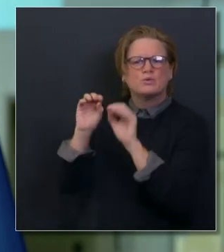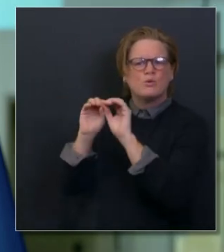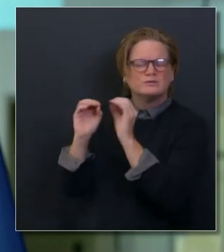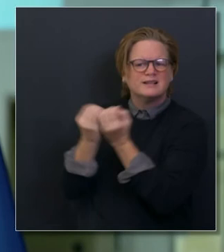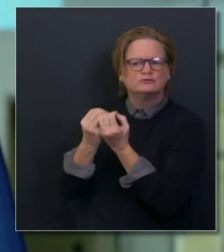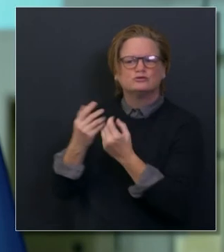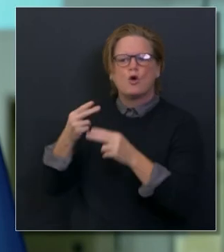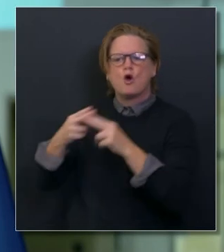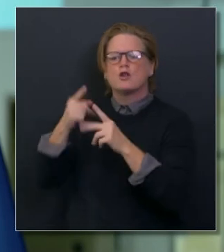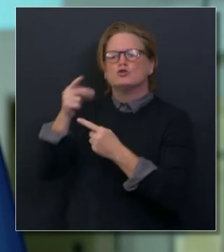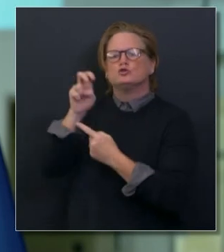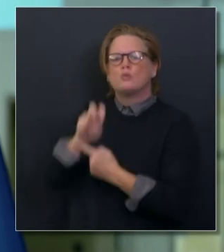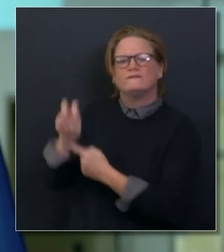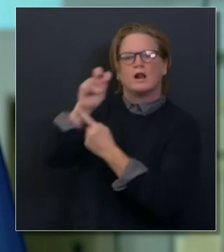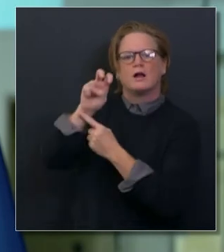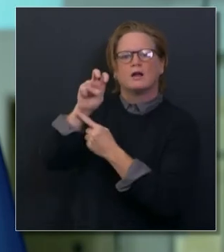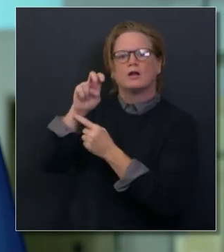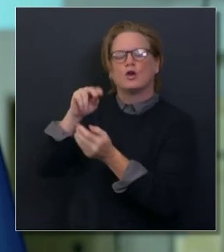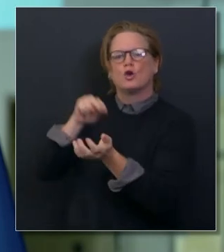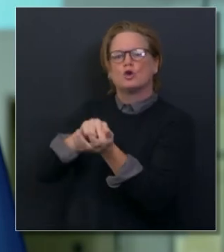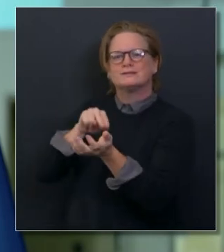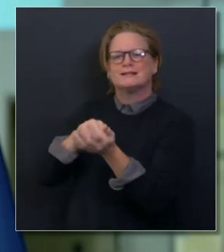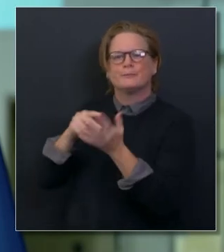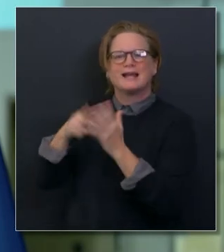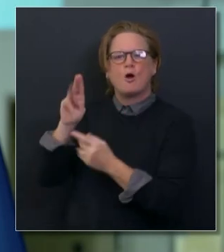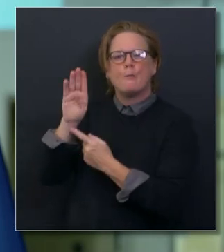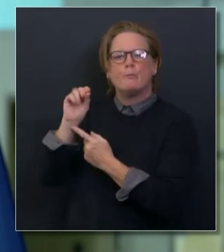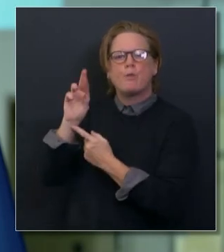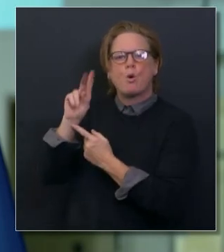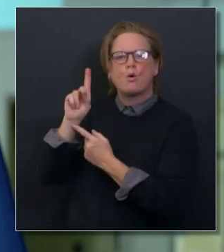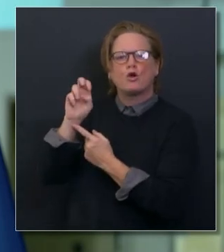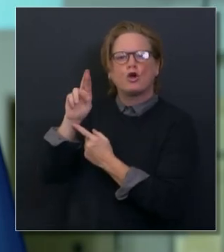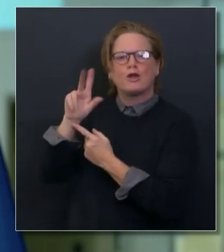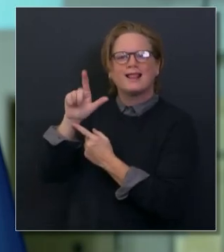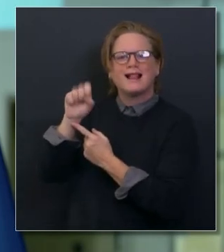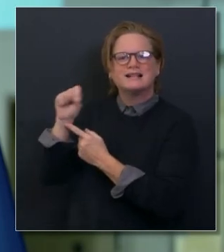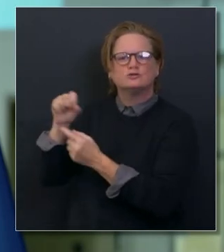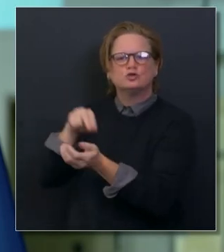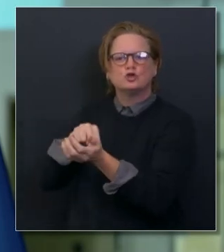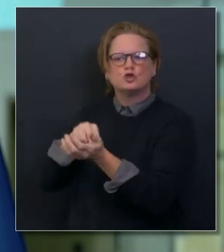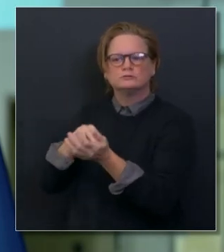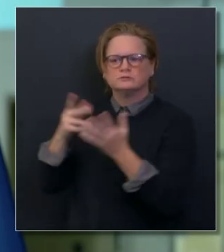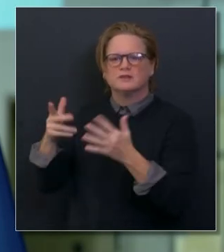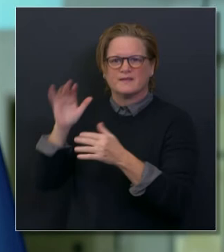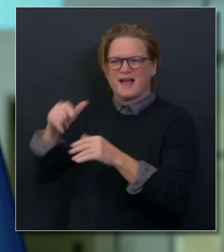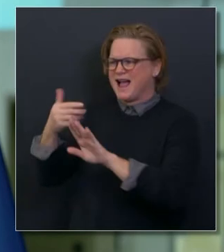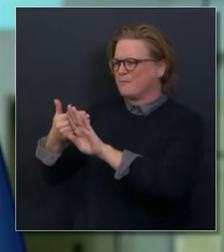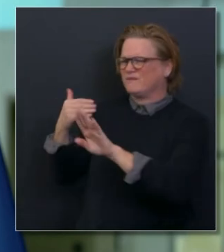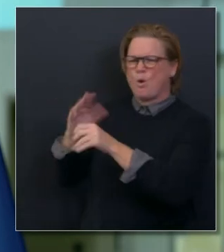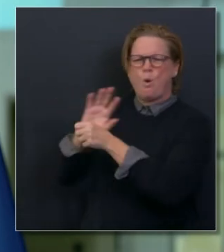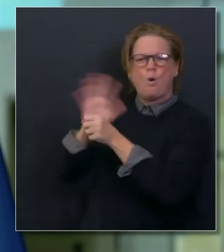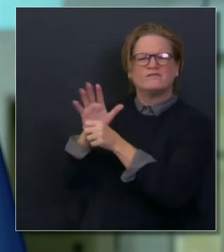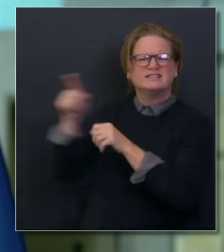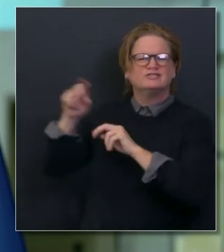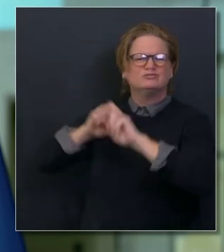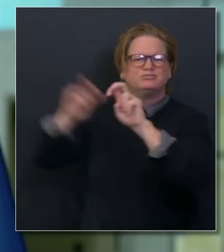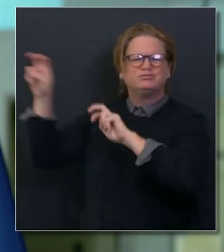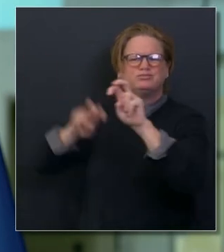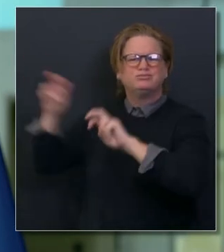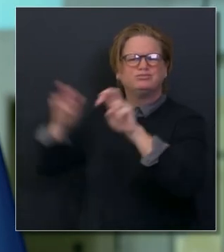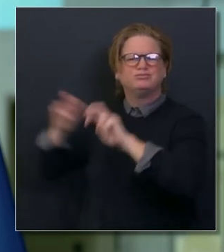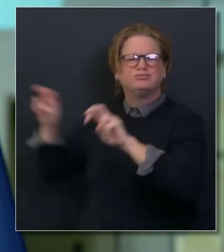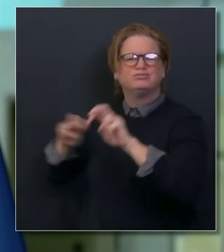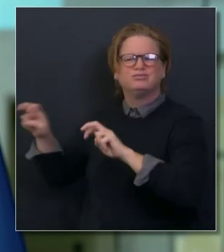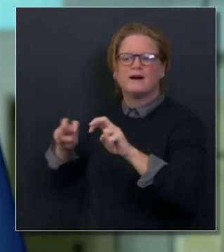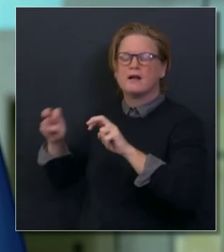usualmente están disponibles este año en California. Cada hospital hace esto independientemente. El